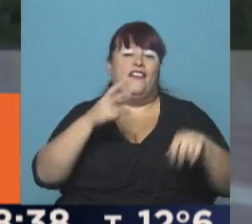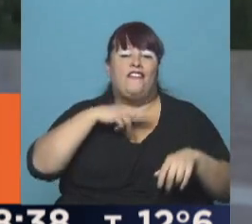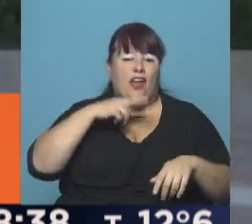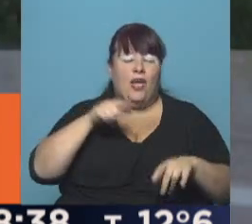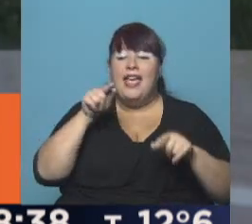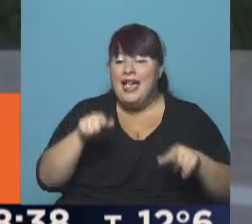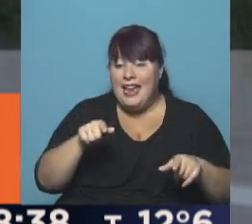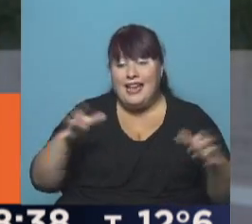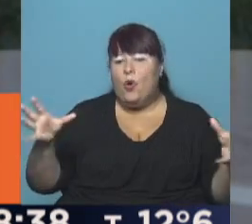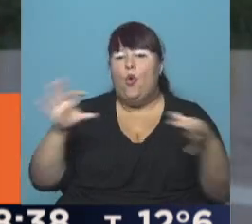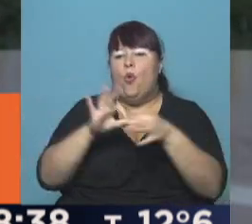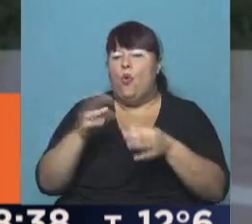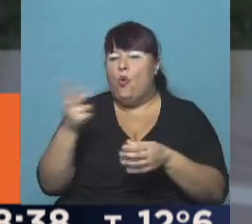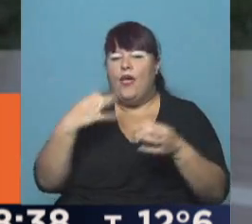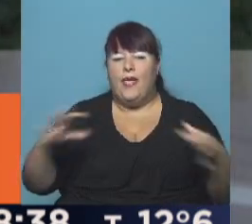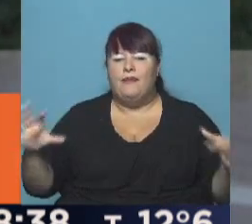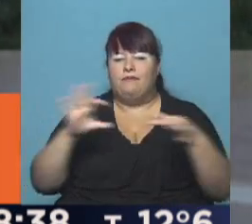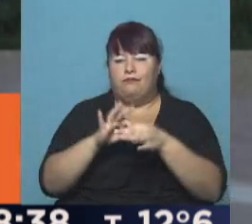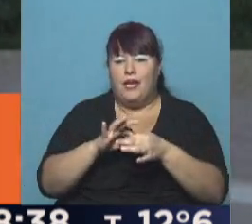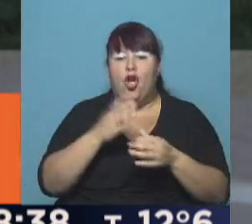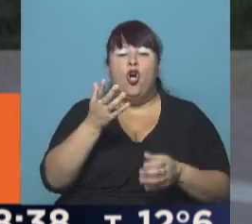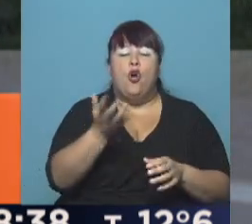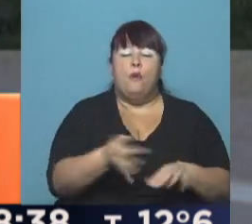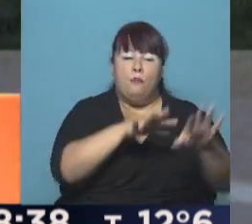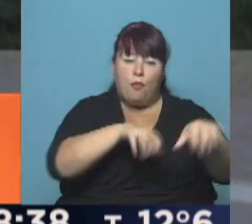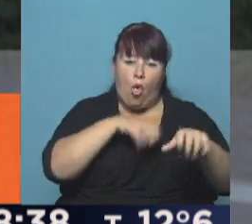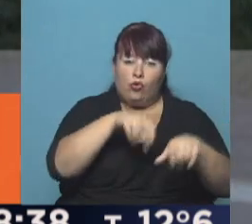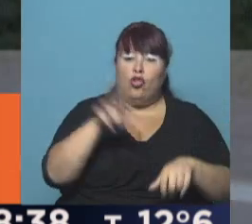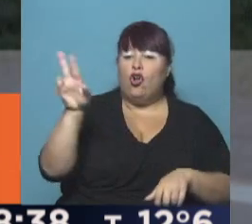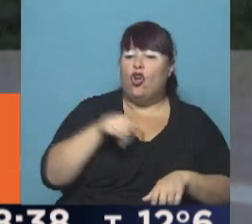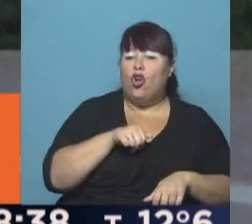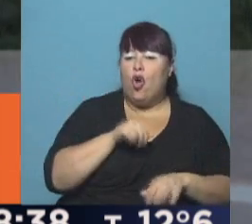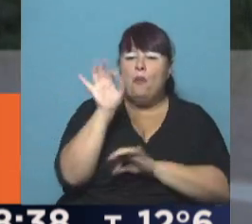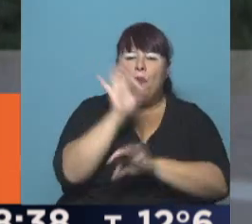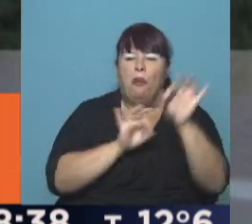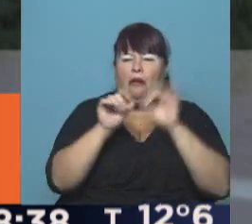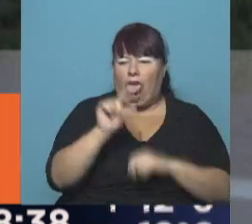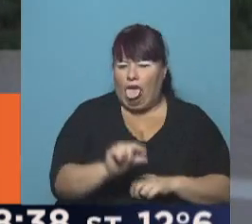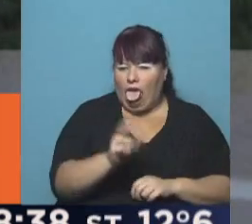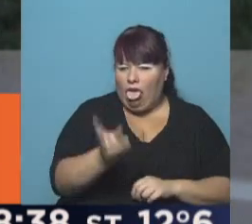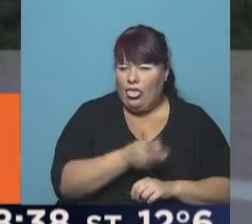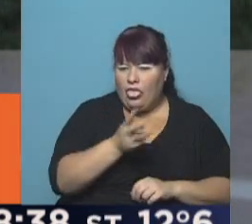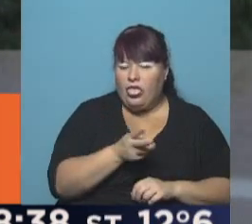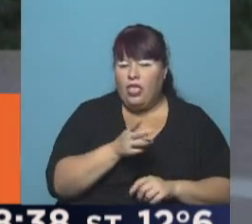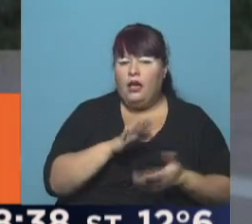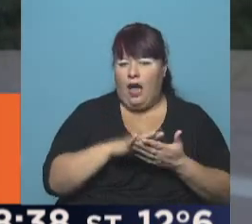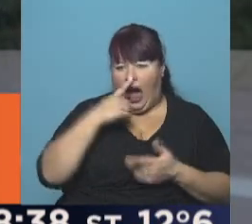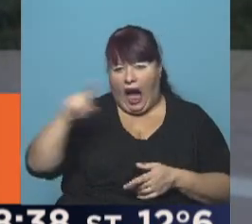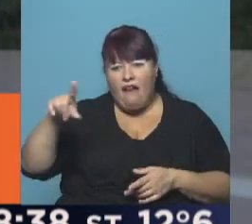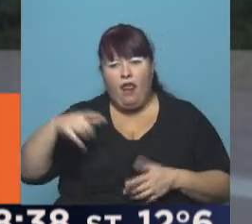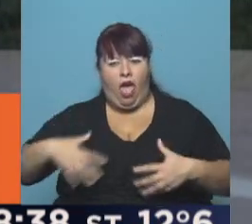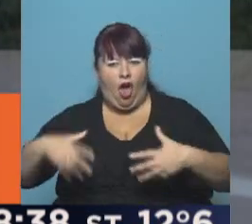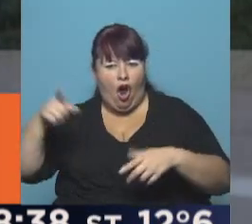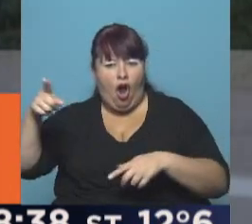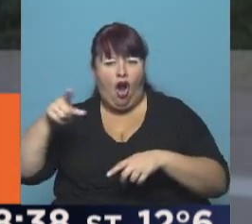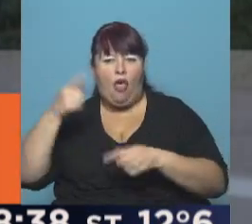eso sí en las puntas es unir las puntas el productor cobra un porcentaje muy bajo de lo que finalmente termina